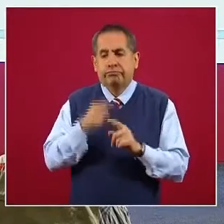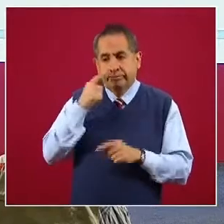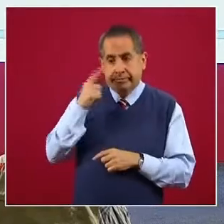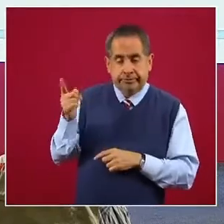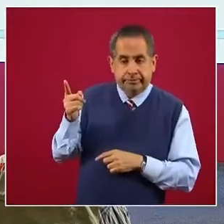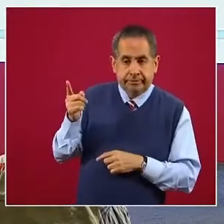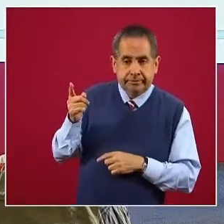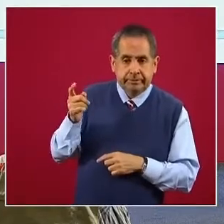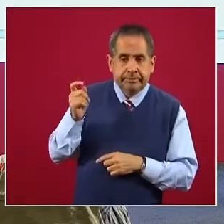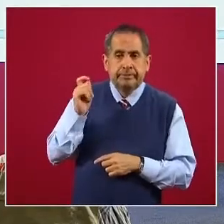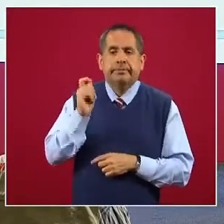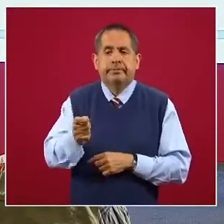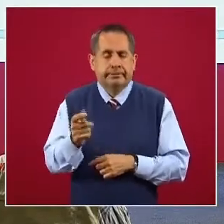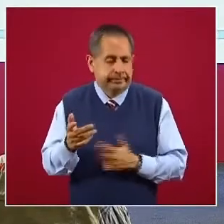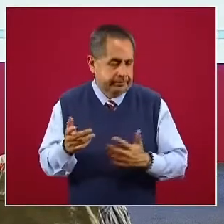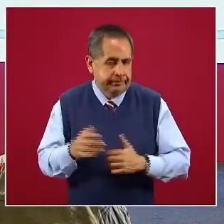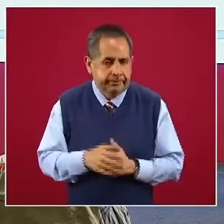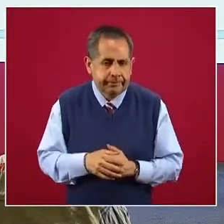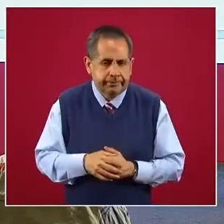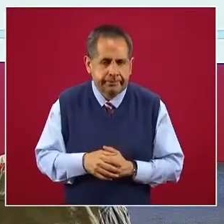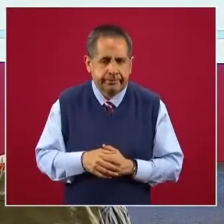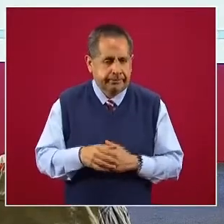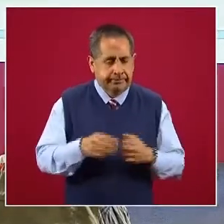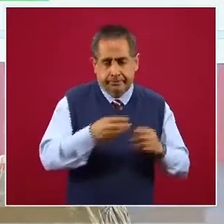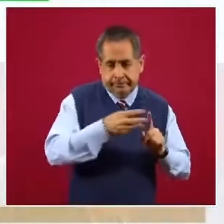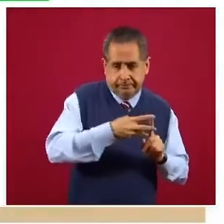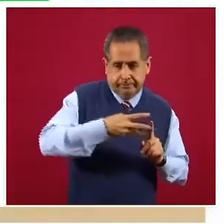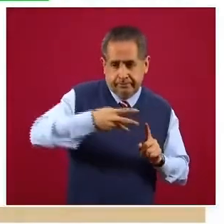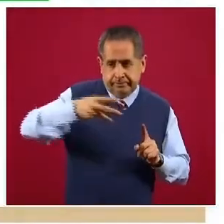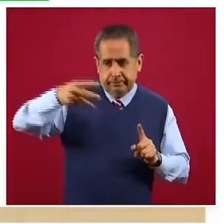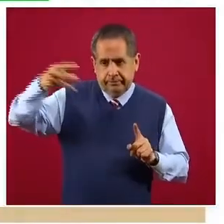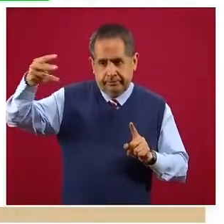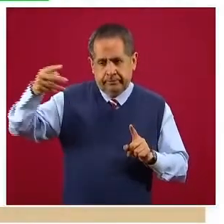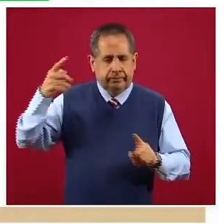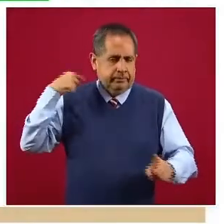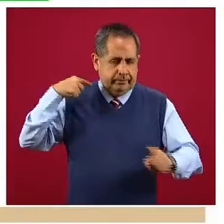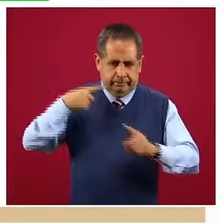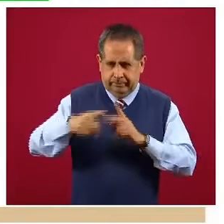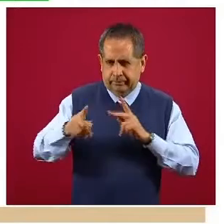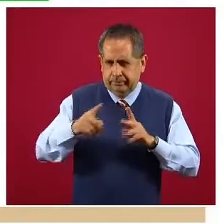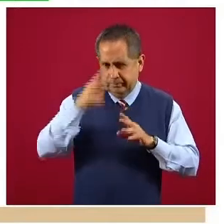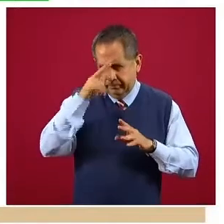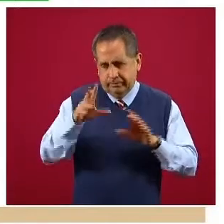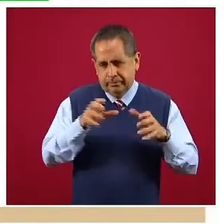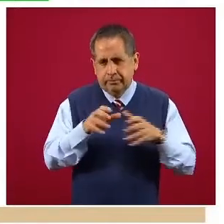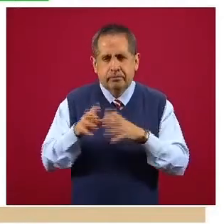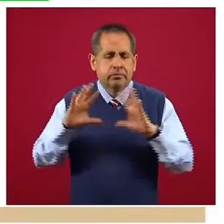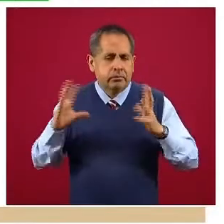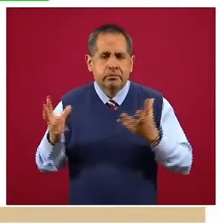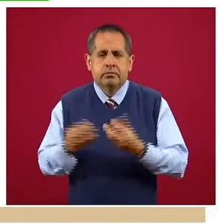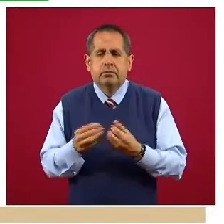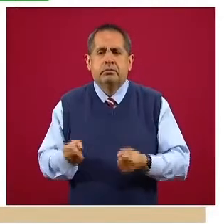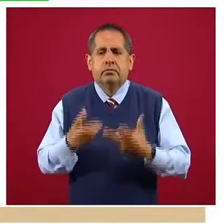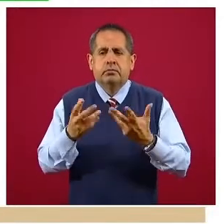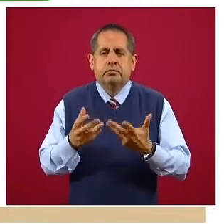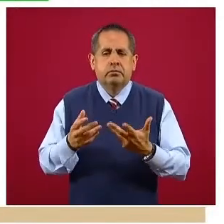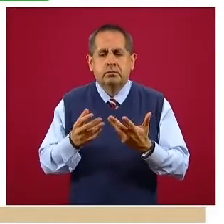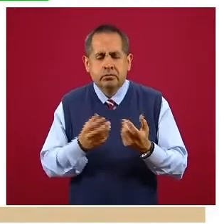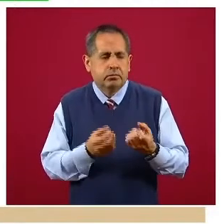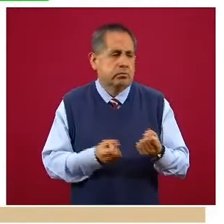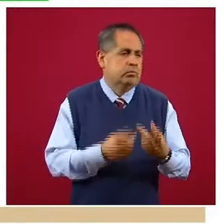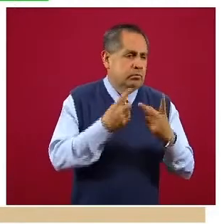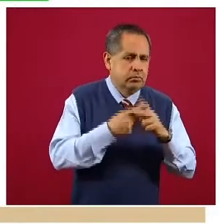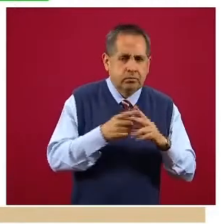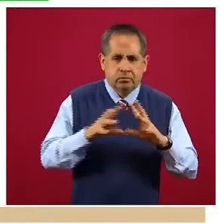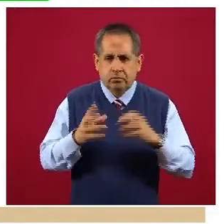derecha. Si bien es cierto, durante toda la epidemia en México hasta el momento hay un acumulado de casos